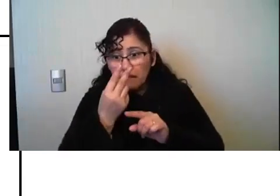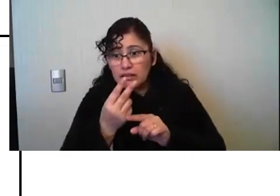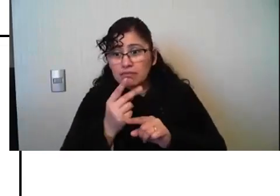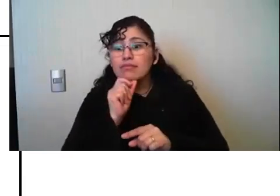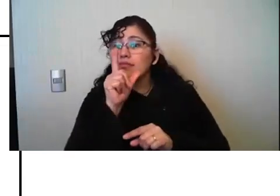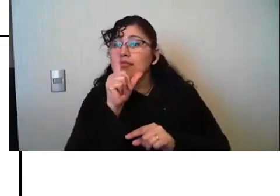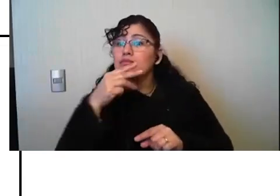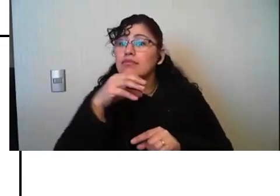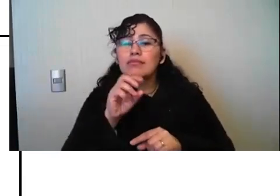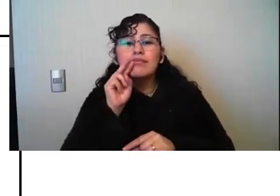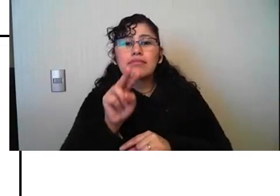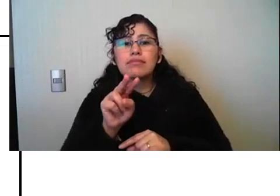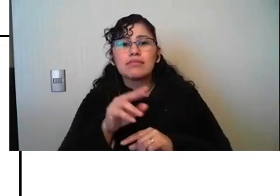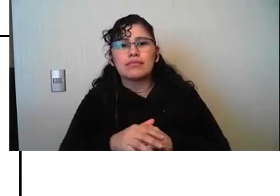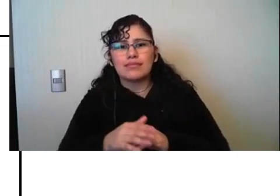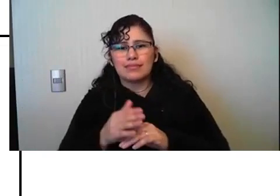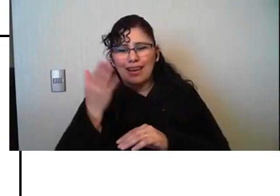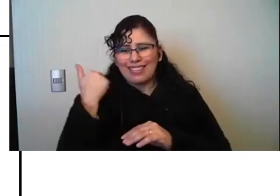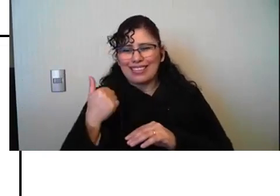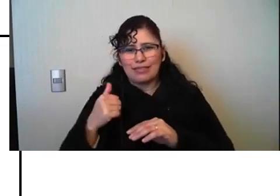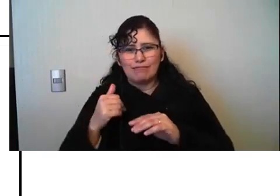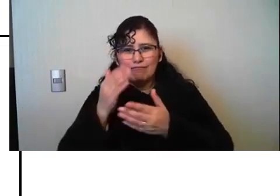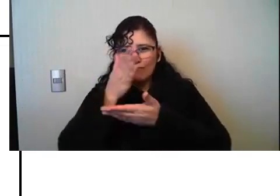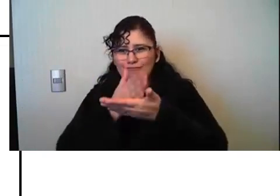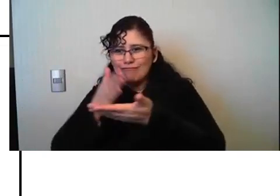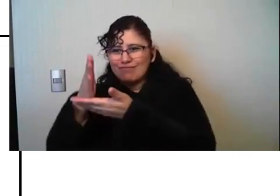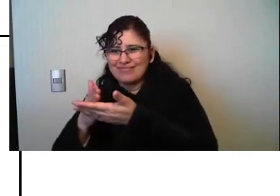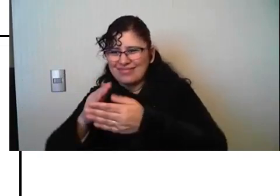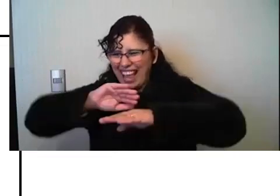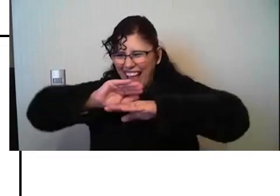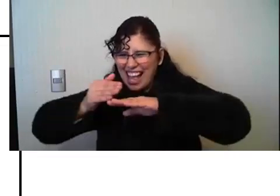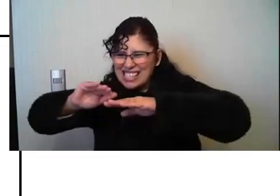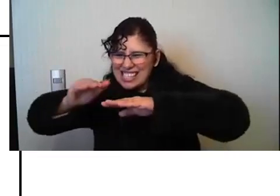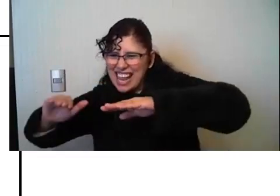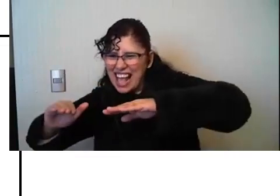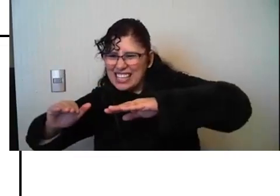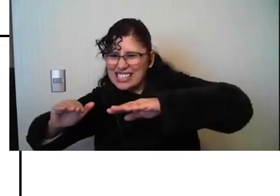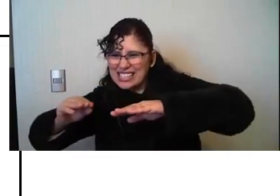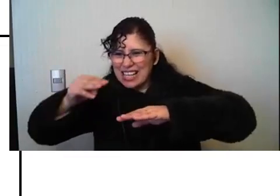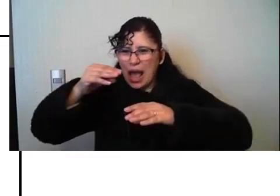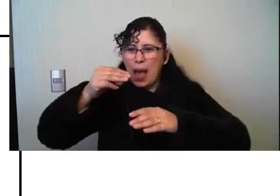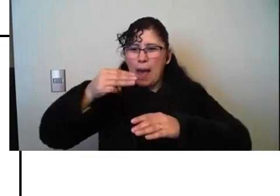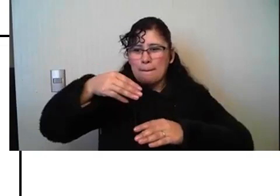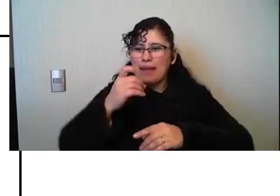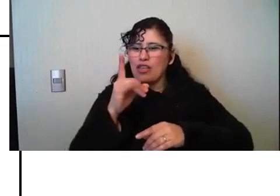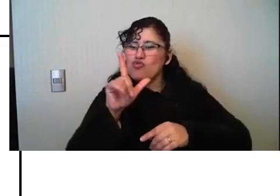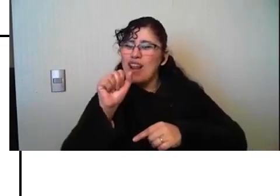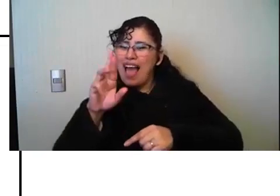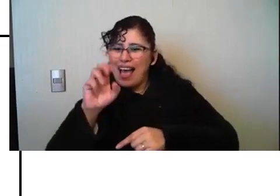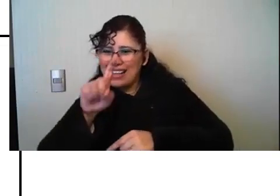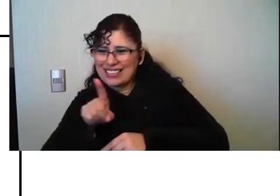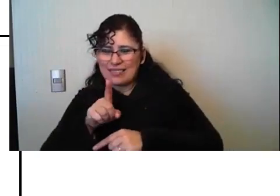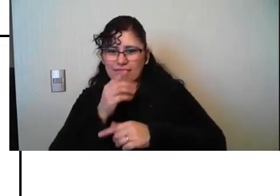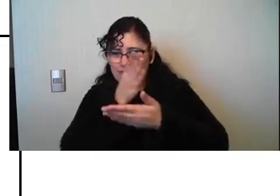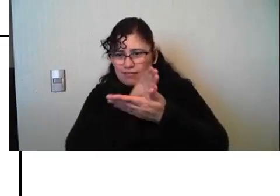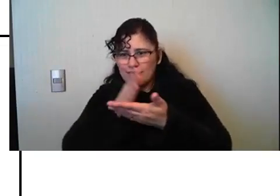Si ustedes recuerdan, lo habíamos subdividido por las estrías medulares internas en 3 segmentos que tienen forma